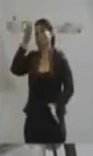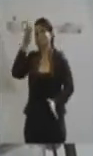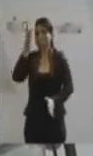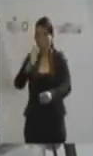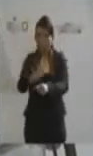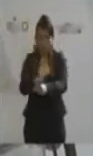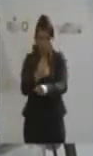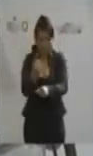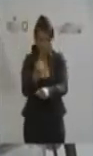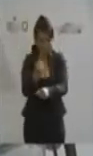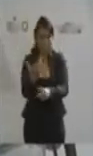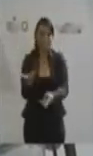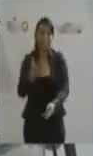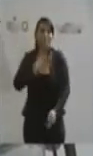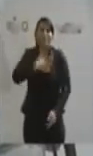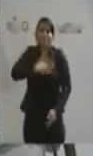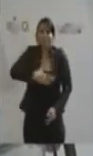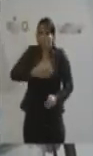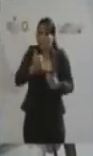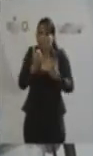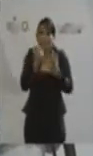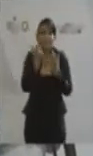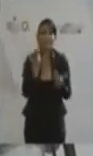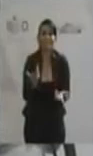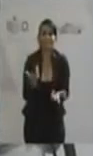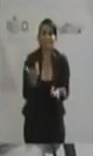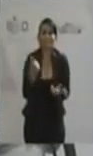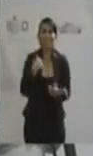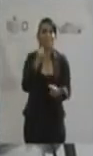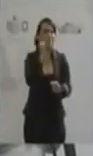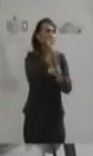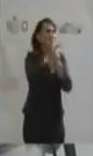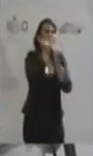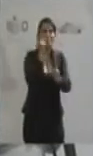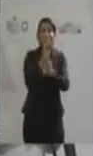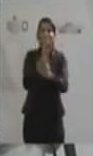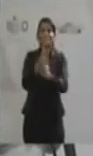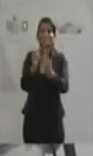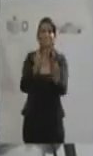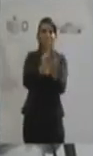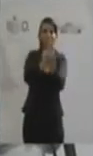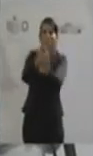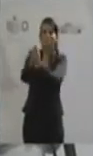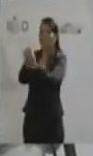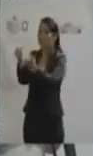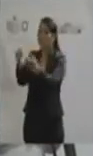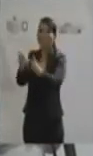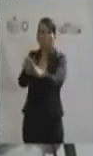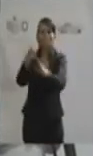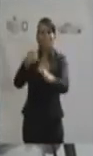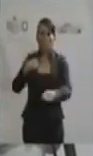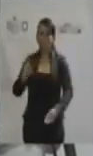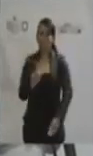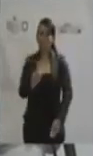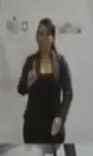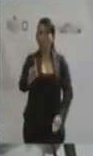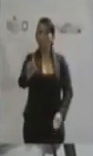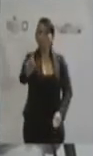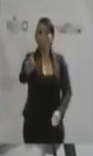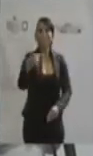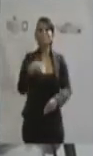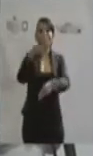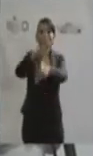justicia que queremos y por qué pues porque en todas partes la gente te dice no es justo que vaya yo al centro médico